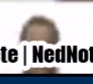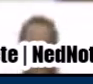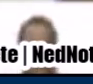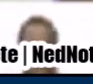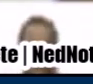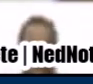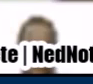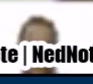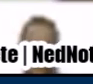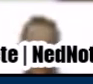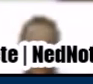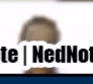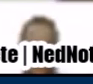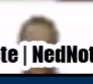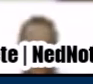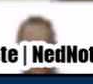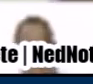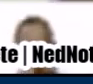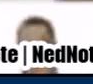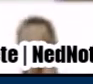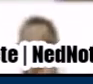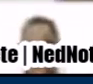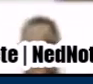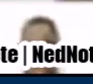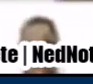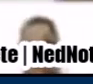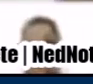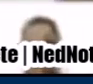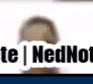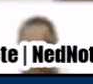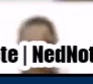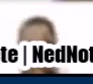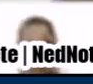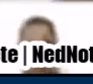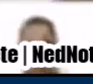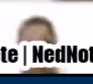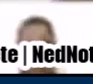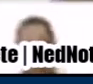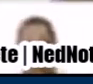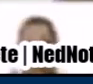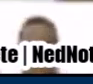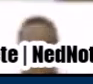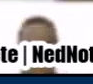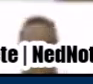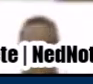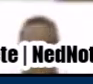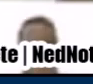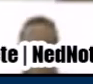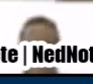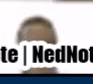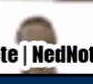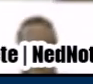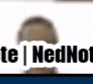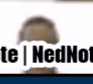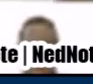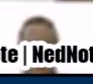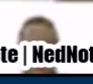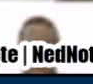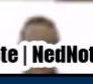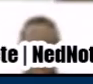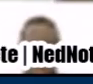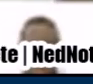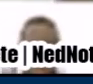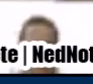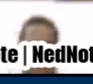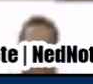una farsa. Nadie va a convalidar o a ratificar una dictadura cuando no hay elementos de convicción